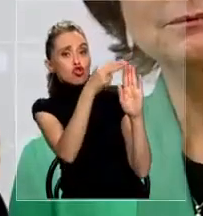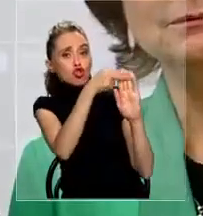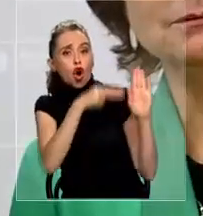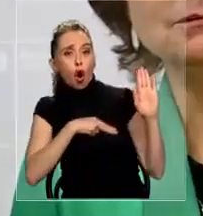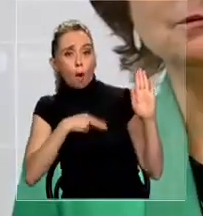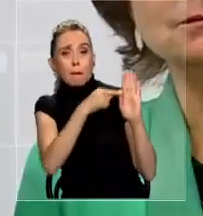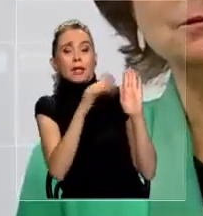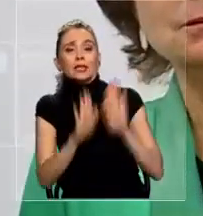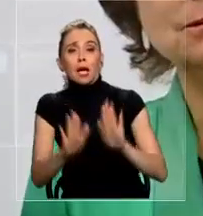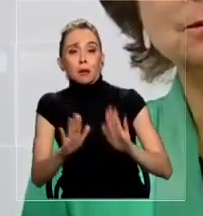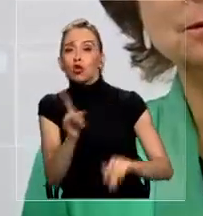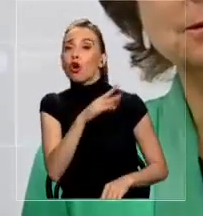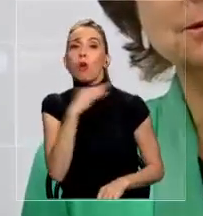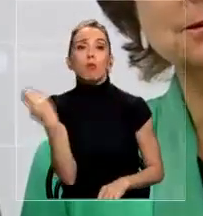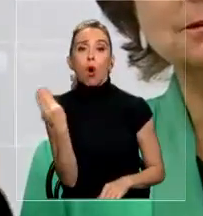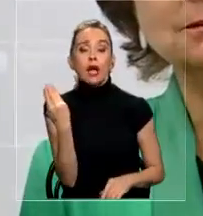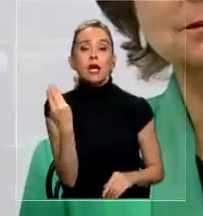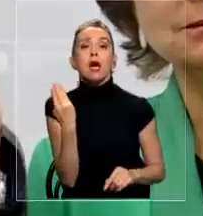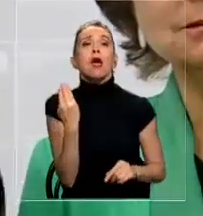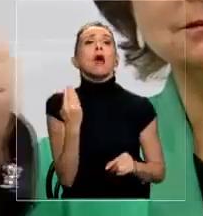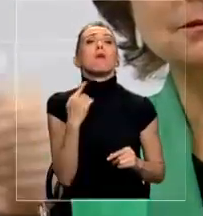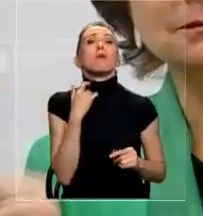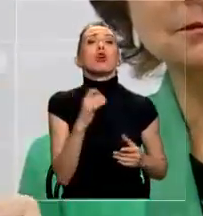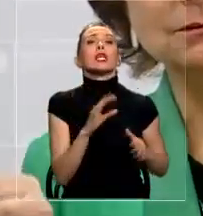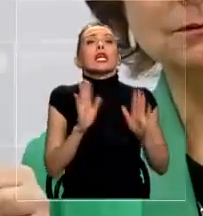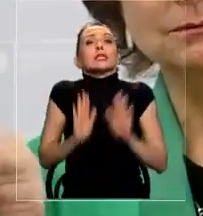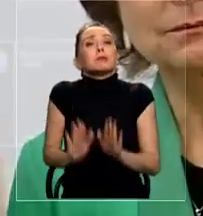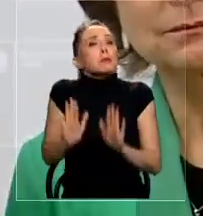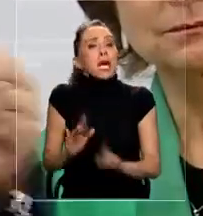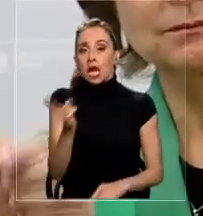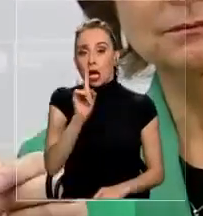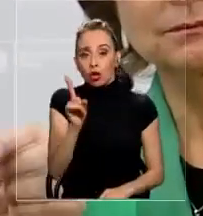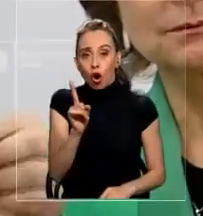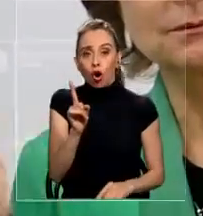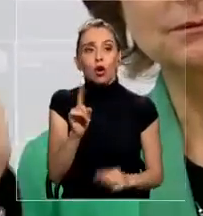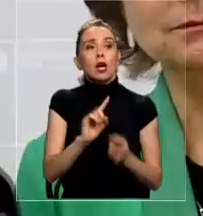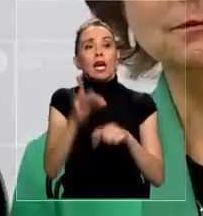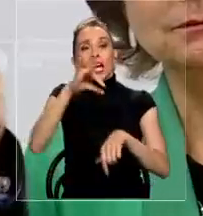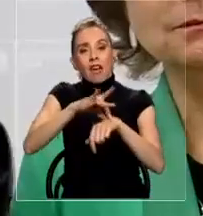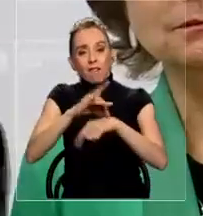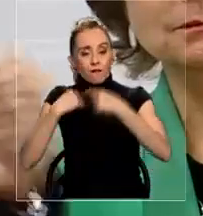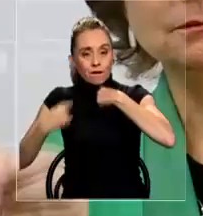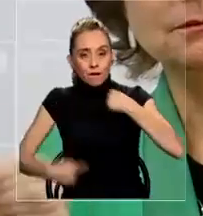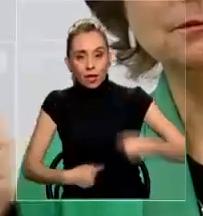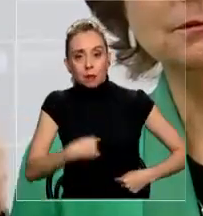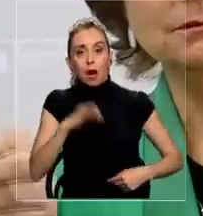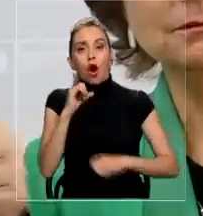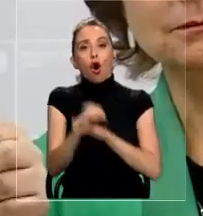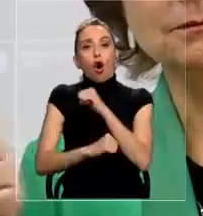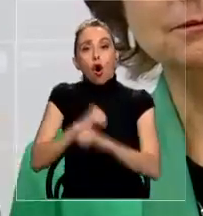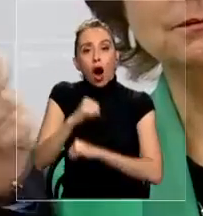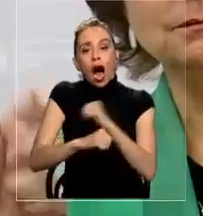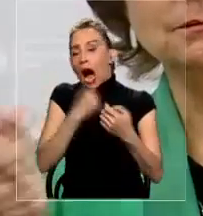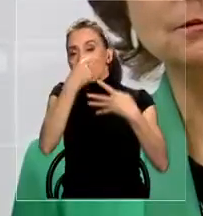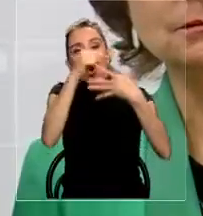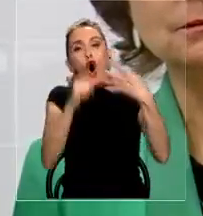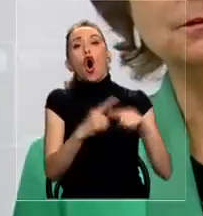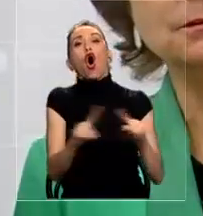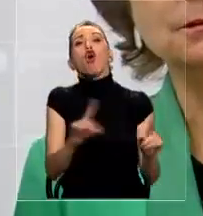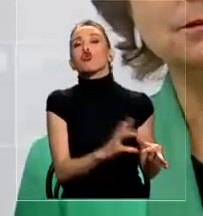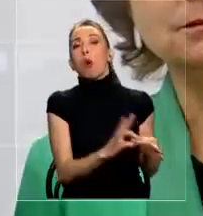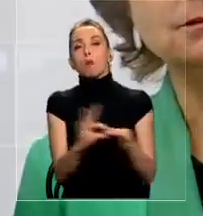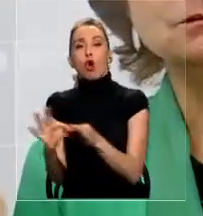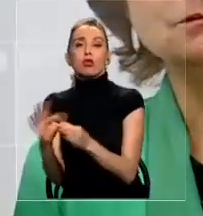han fallecido por la causa, digamos, que estaban esperando. Son comorbilidades o por años, en fin, otras